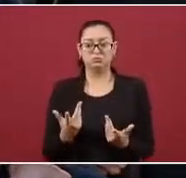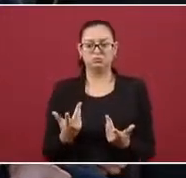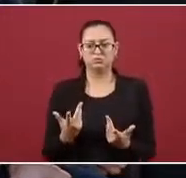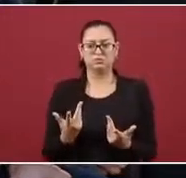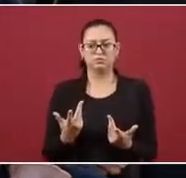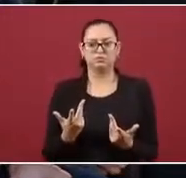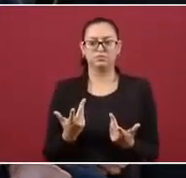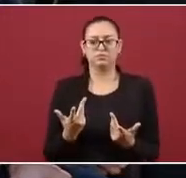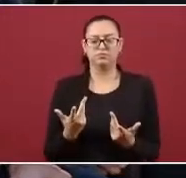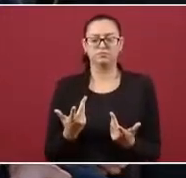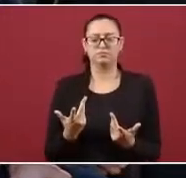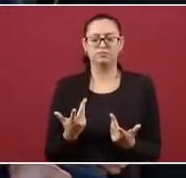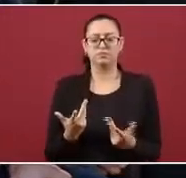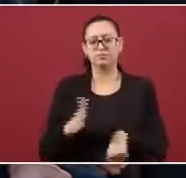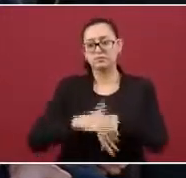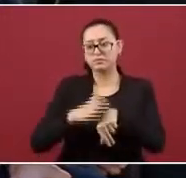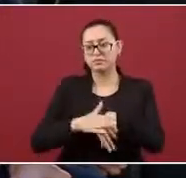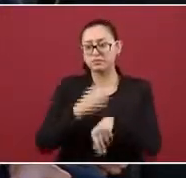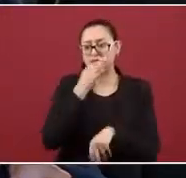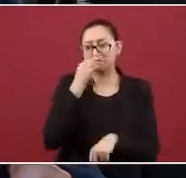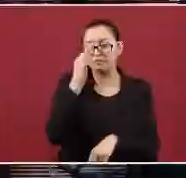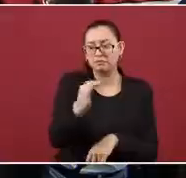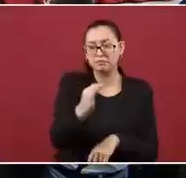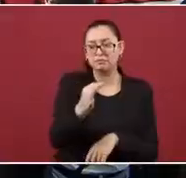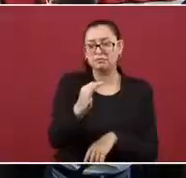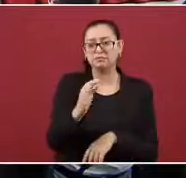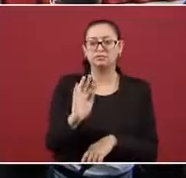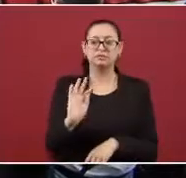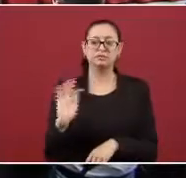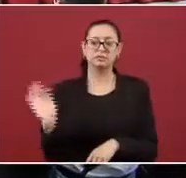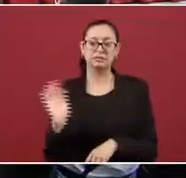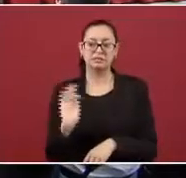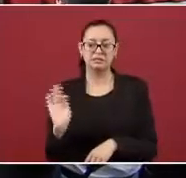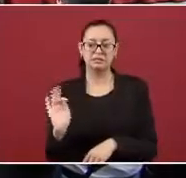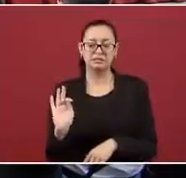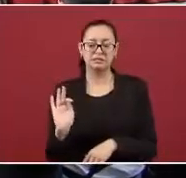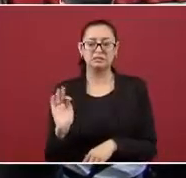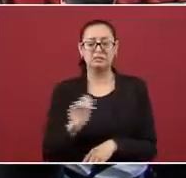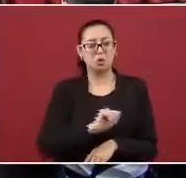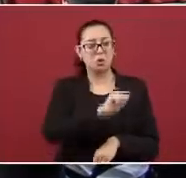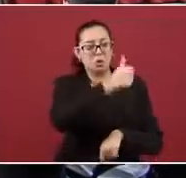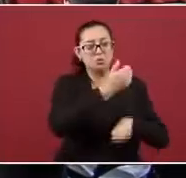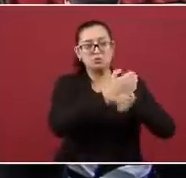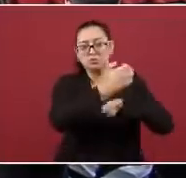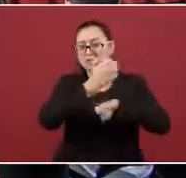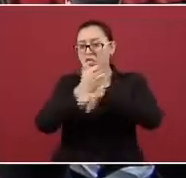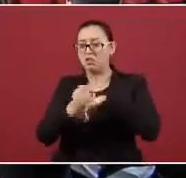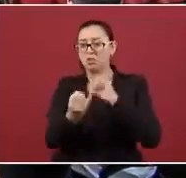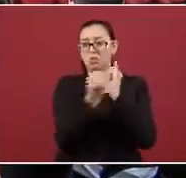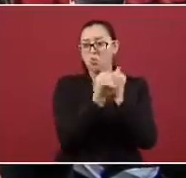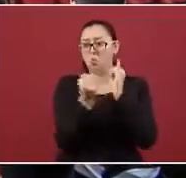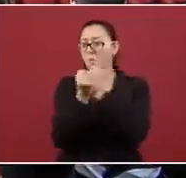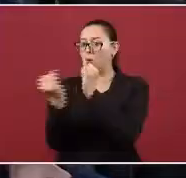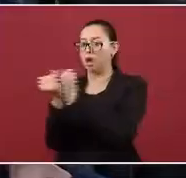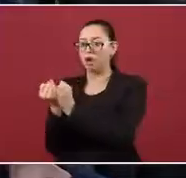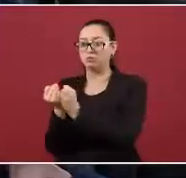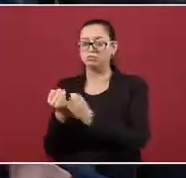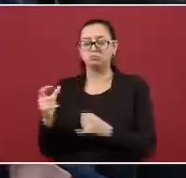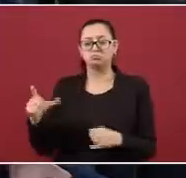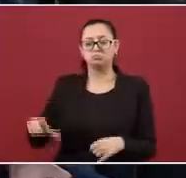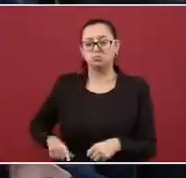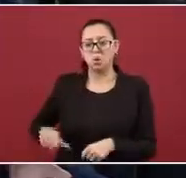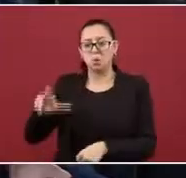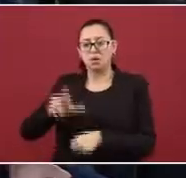también advertirle un poco que pudiera estar ocurriendo esto en otros estados de la República, que le pidan